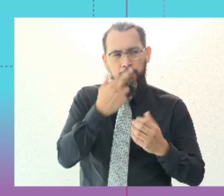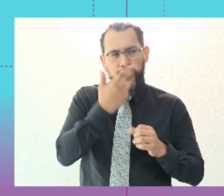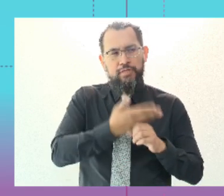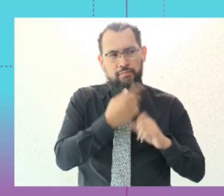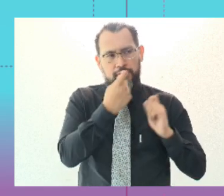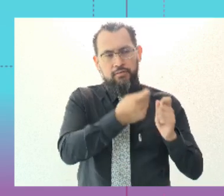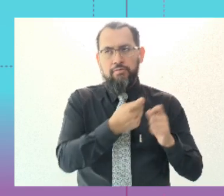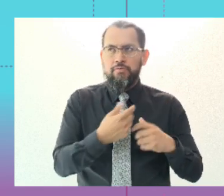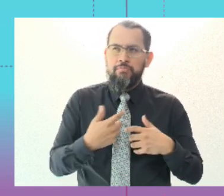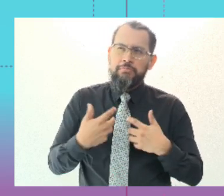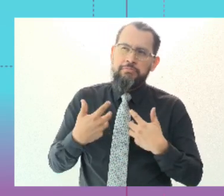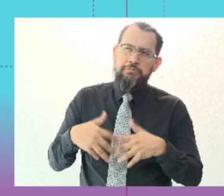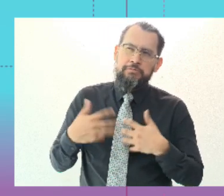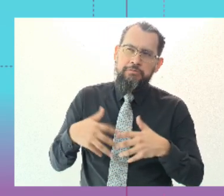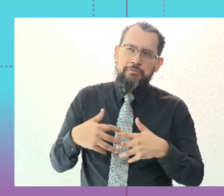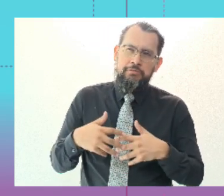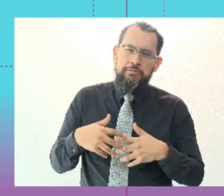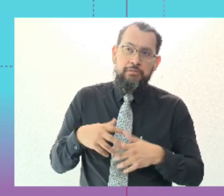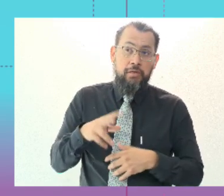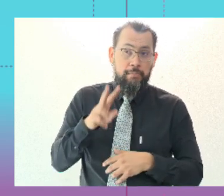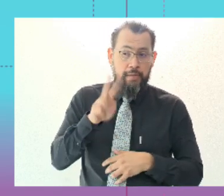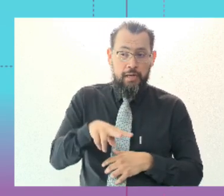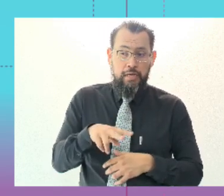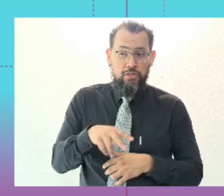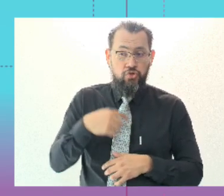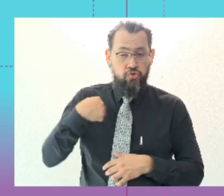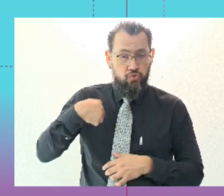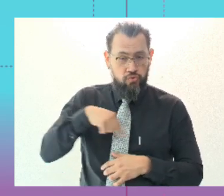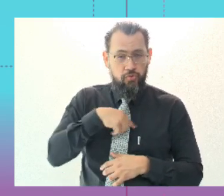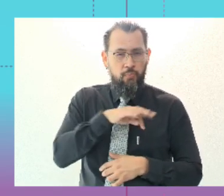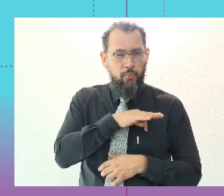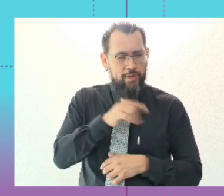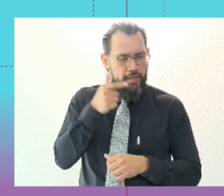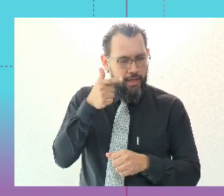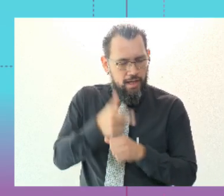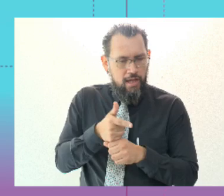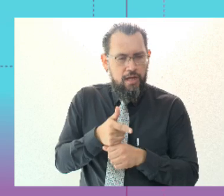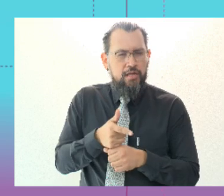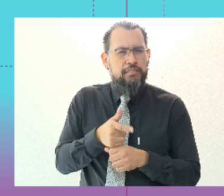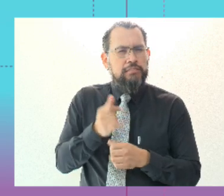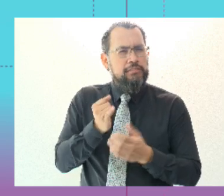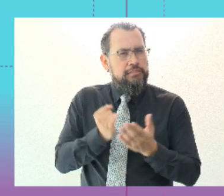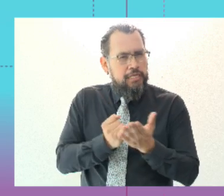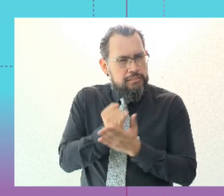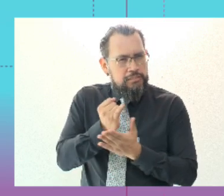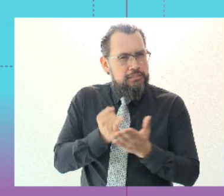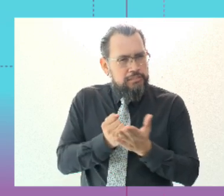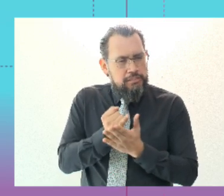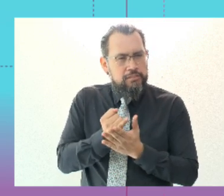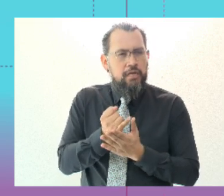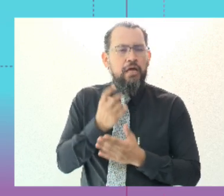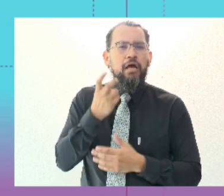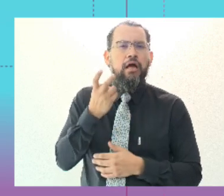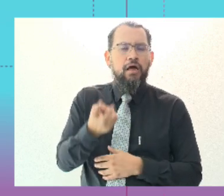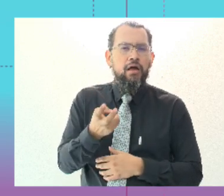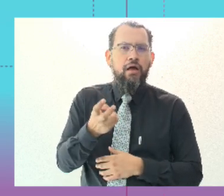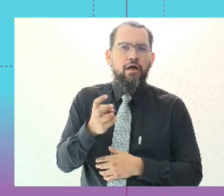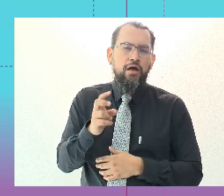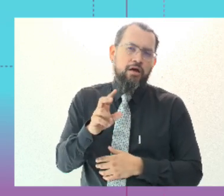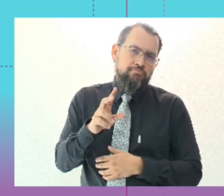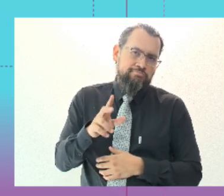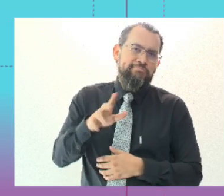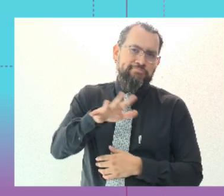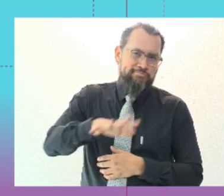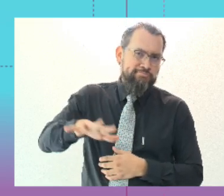creo que con estos ejemplos podemos identificar que la toma de decisiones no solamente cae en la ciudadanía, sino también en la